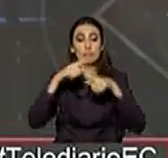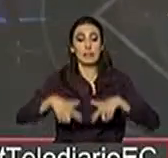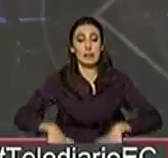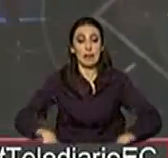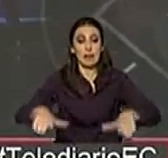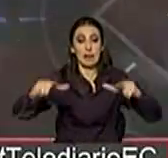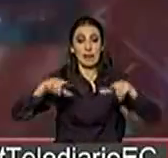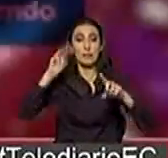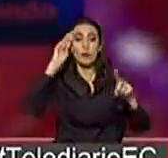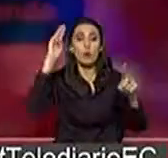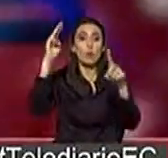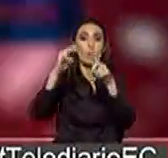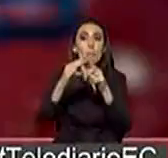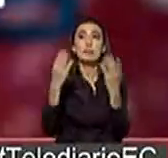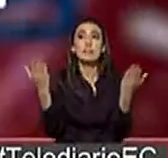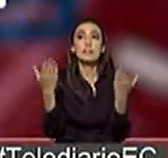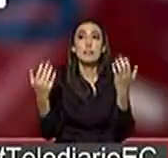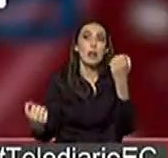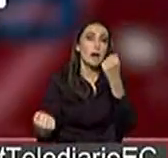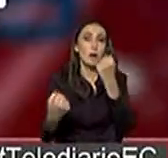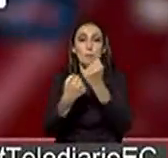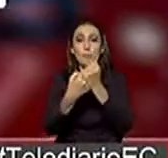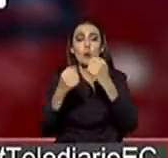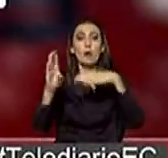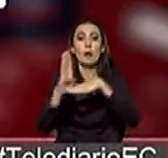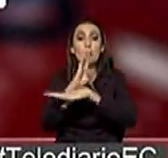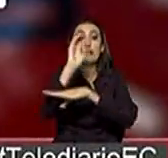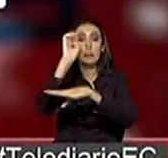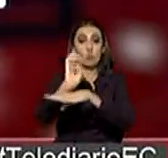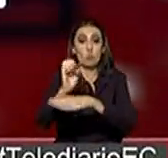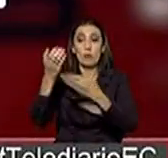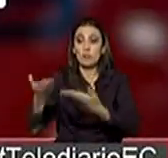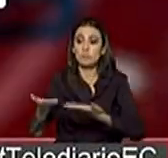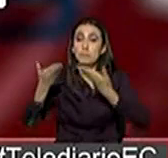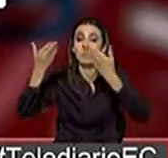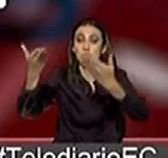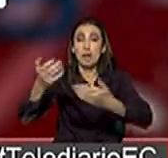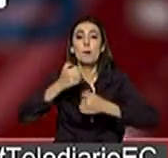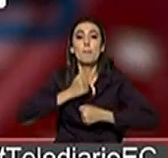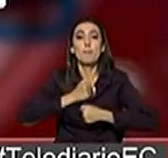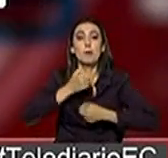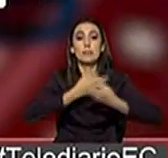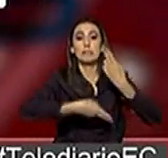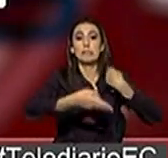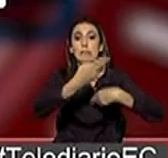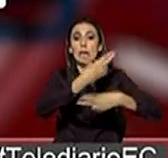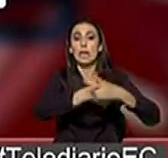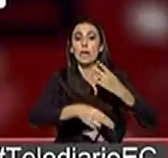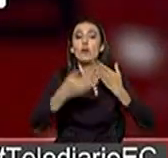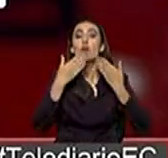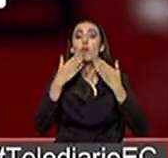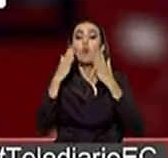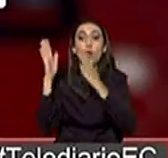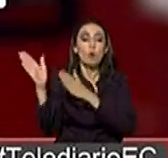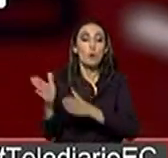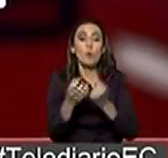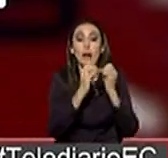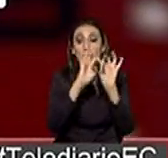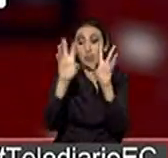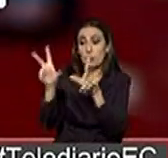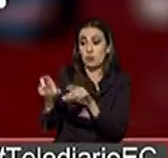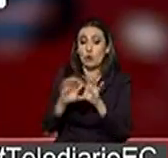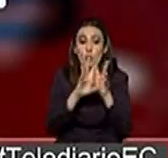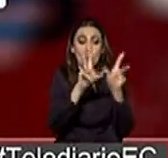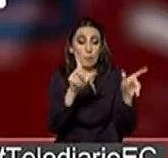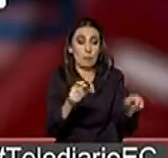república lenín moreno se refirió al apoyo que ban ecuador ofrece a los propietarios de negocios quienes se vieron afectados por los desmanes durante las